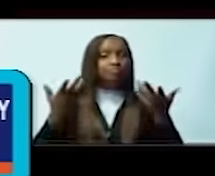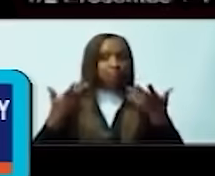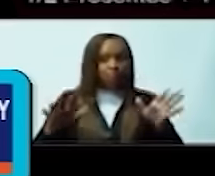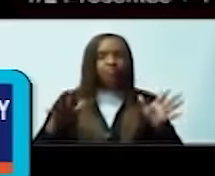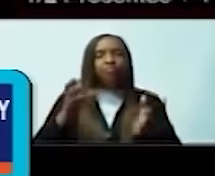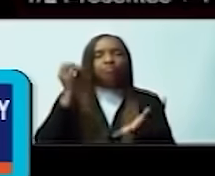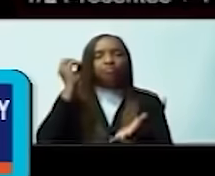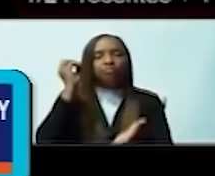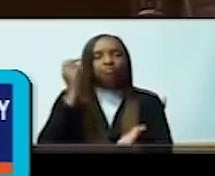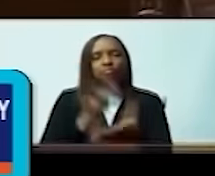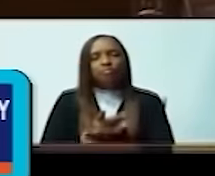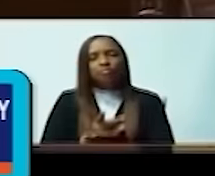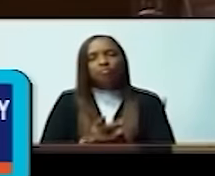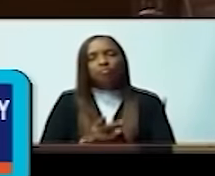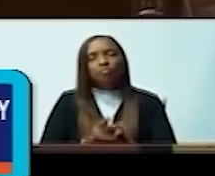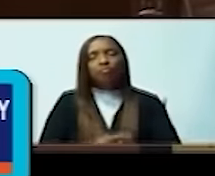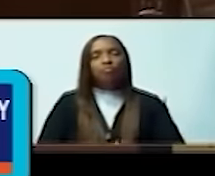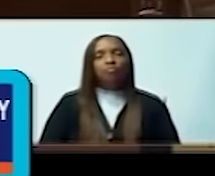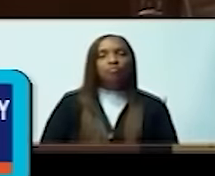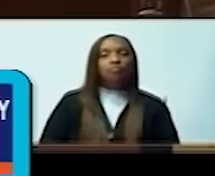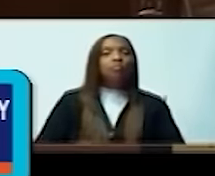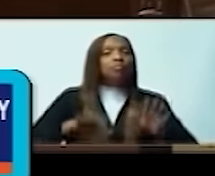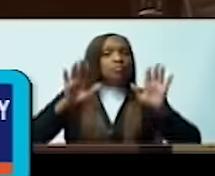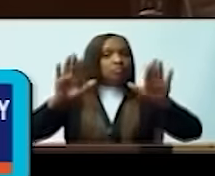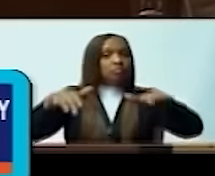Aprobado. Entonces ahora,